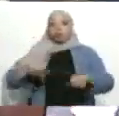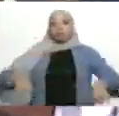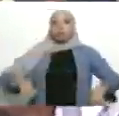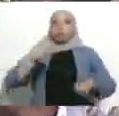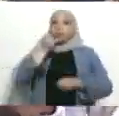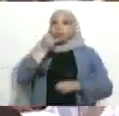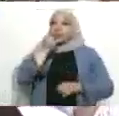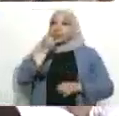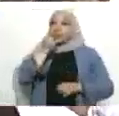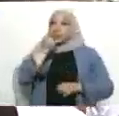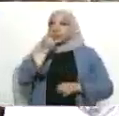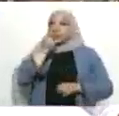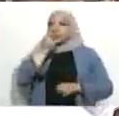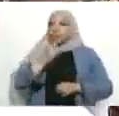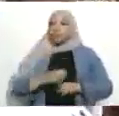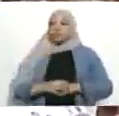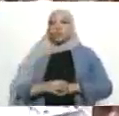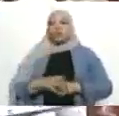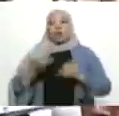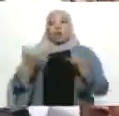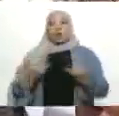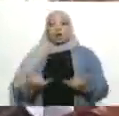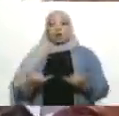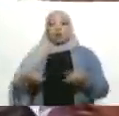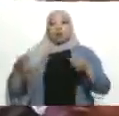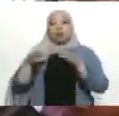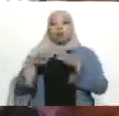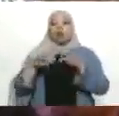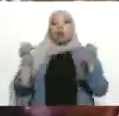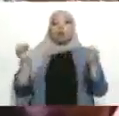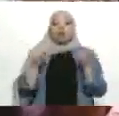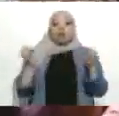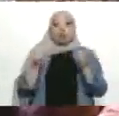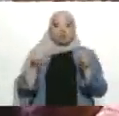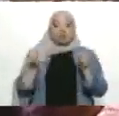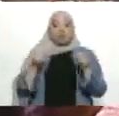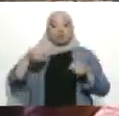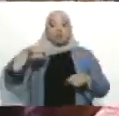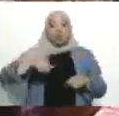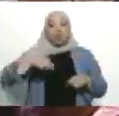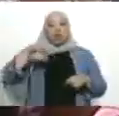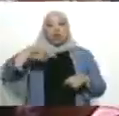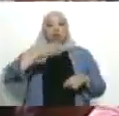Bolivariano, actual comandante de la Red y los Andes.